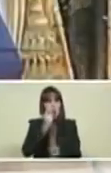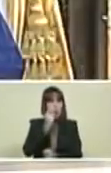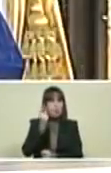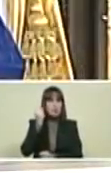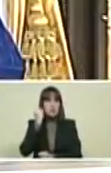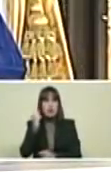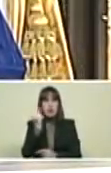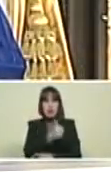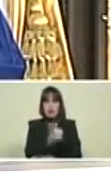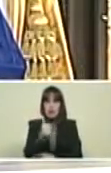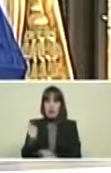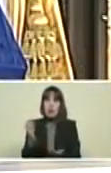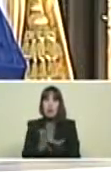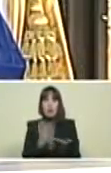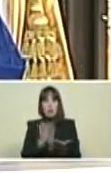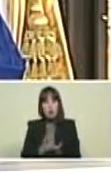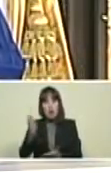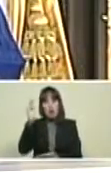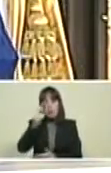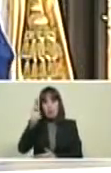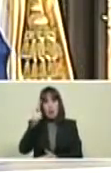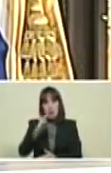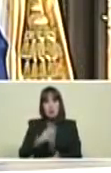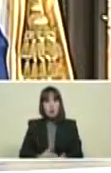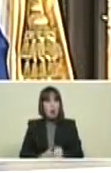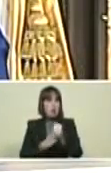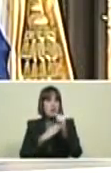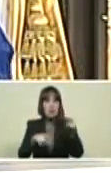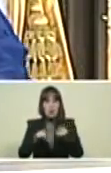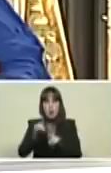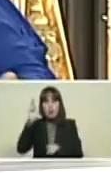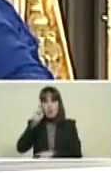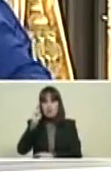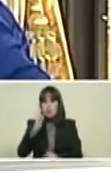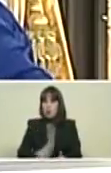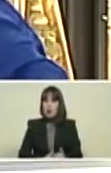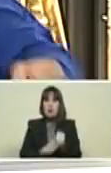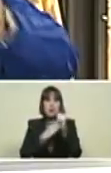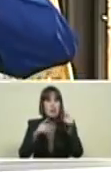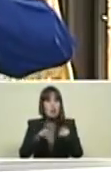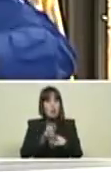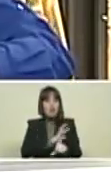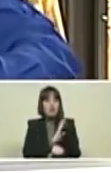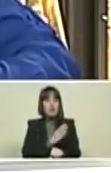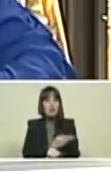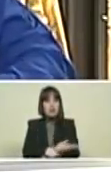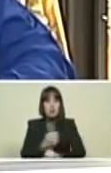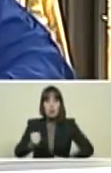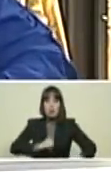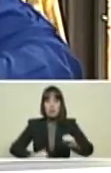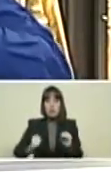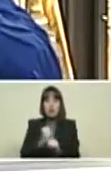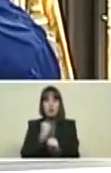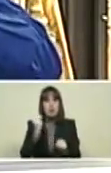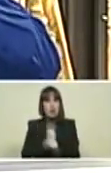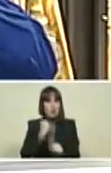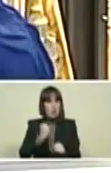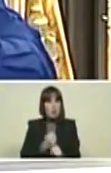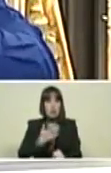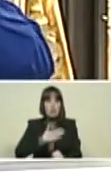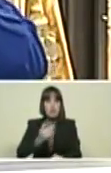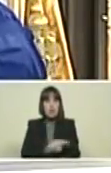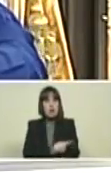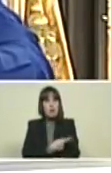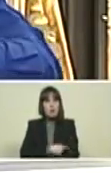cada escuela, maestros, maestras, profesores, a fortalecer el movimiento de los trabajadores, mis hermanos y